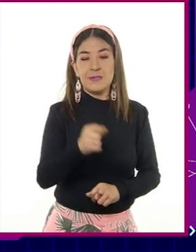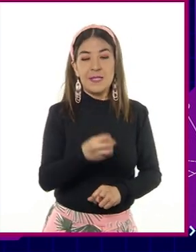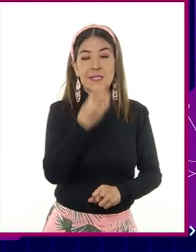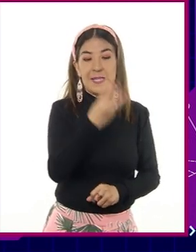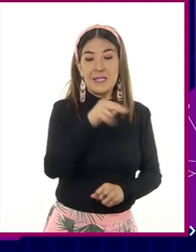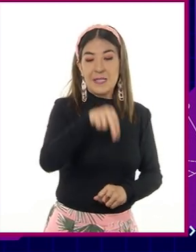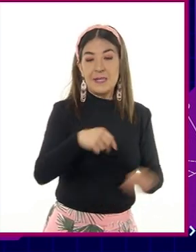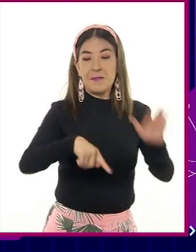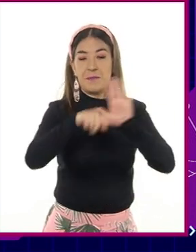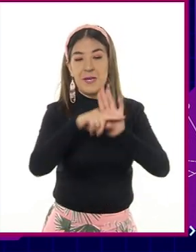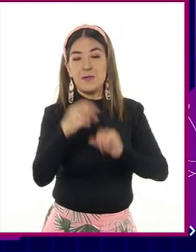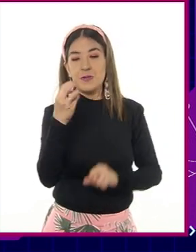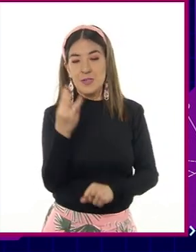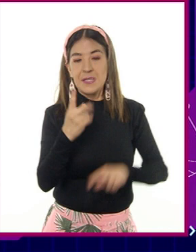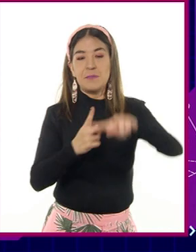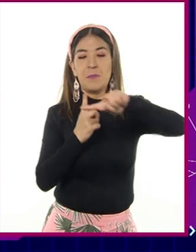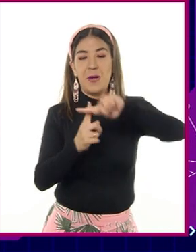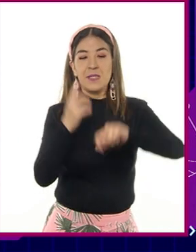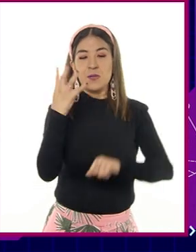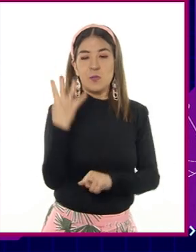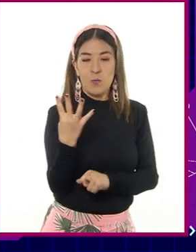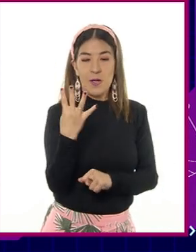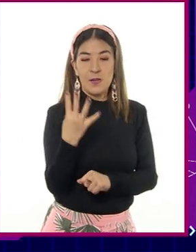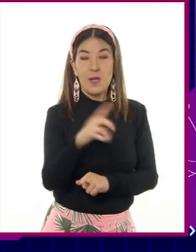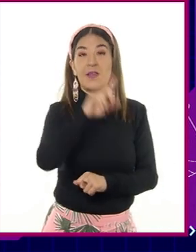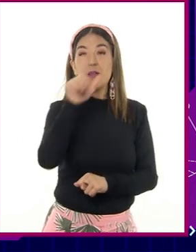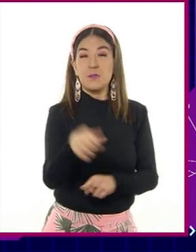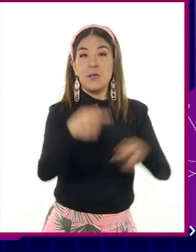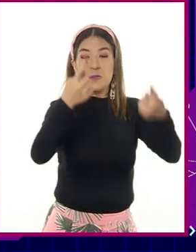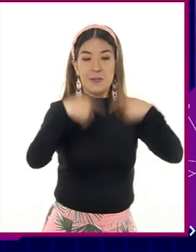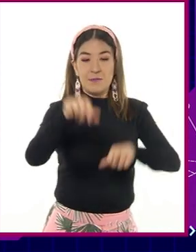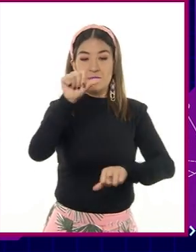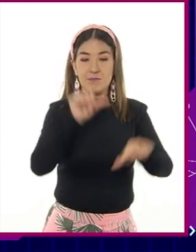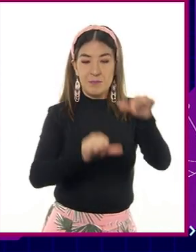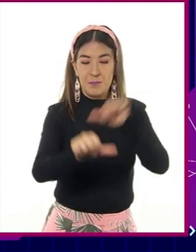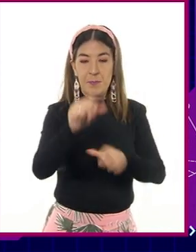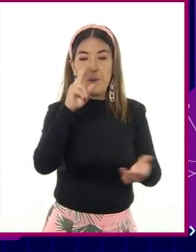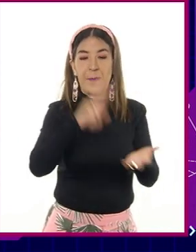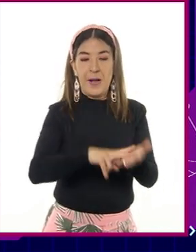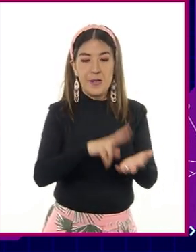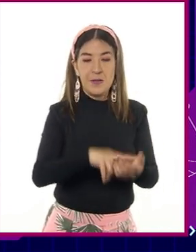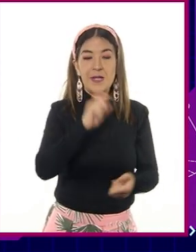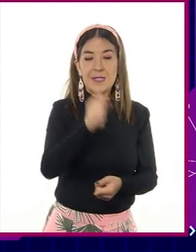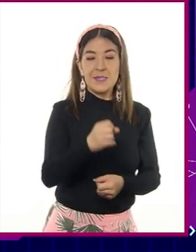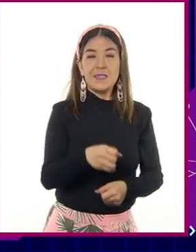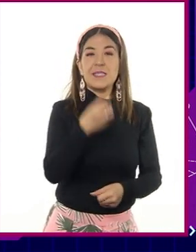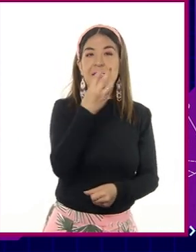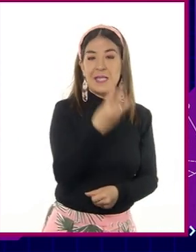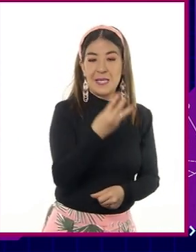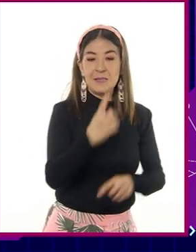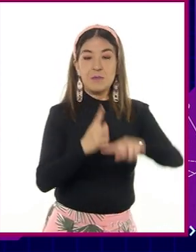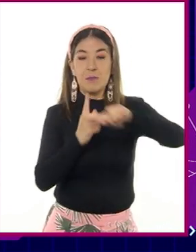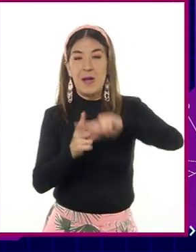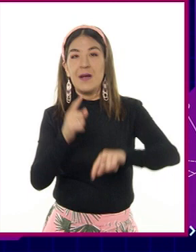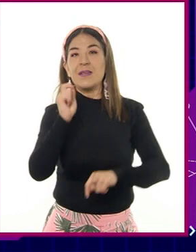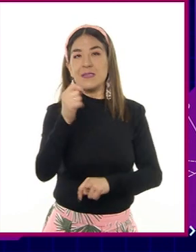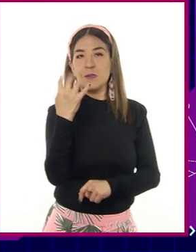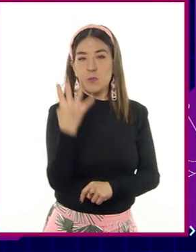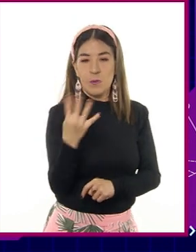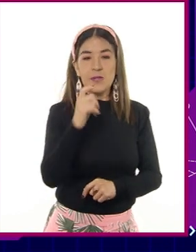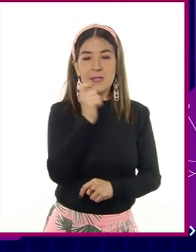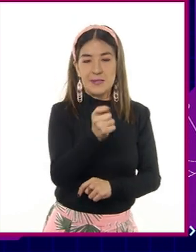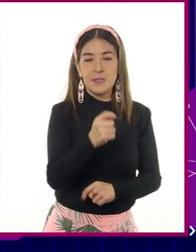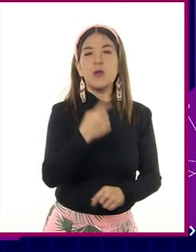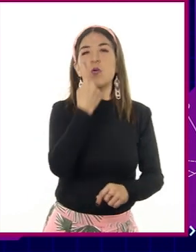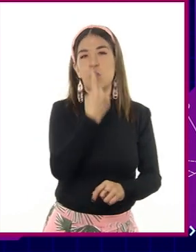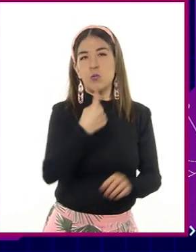menos 3 más 4. Al simplificar el sustraendo 3 con el sumando 4, obtenemos 1